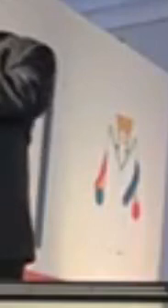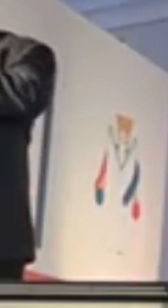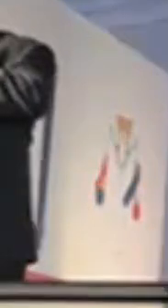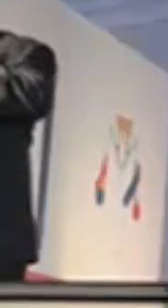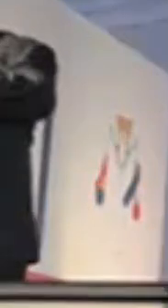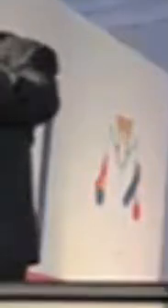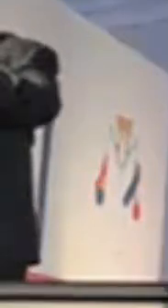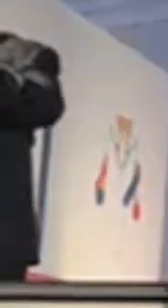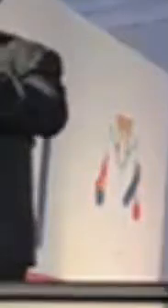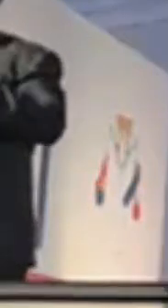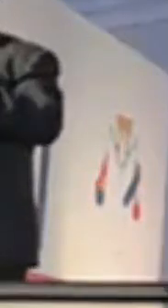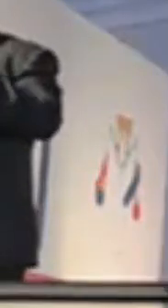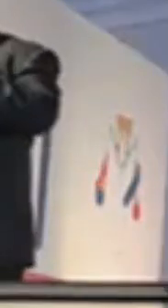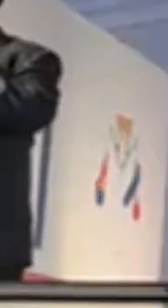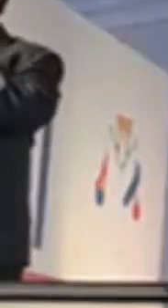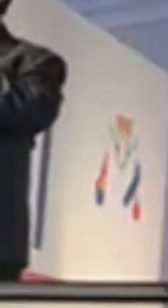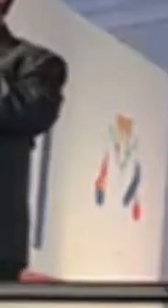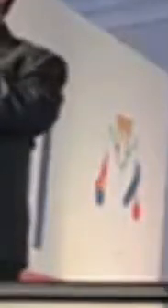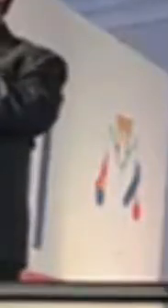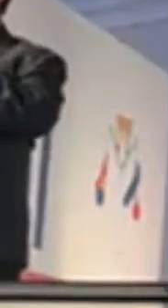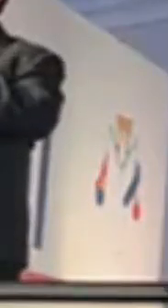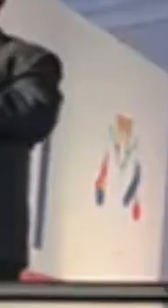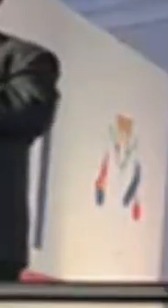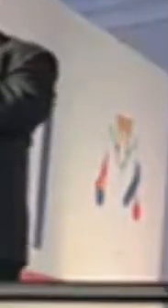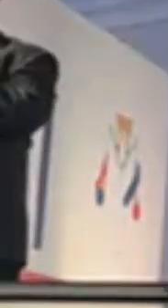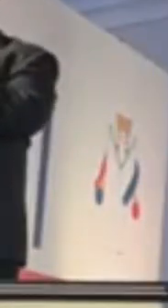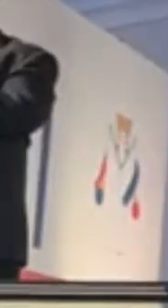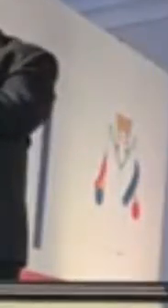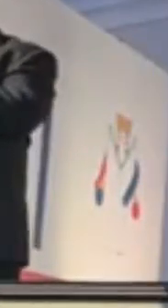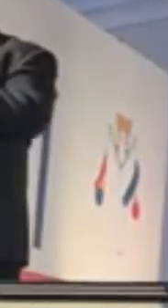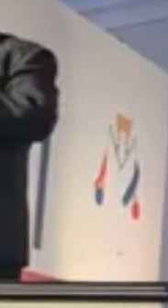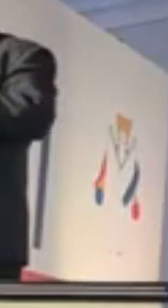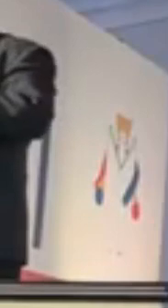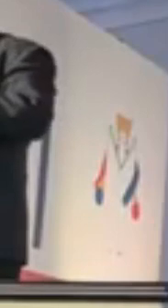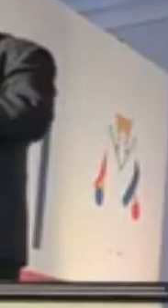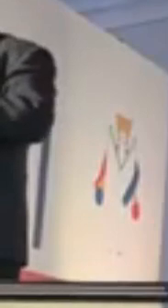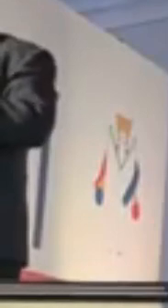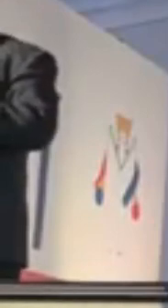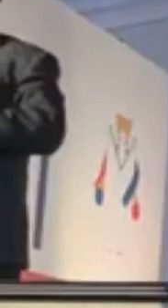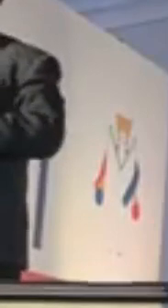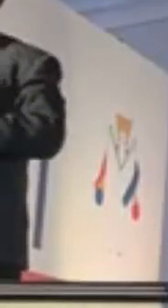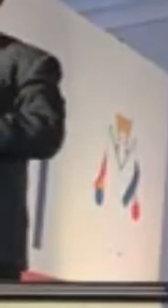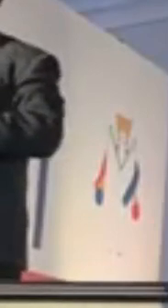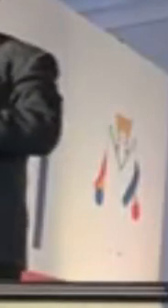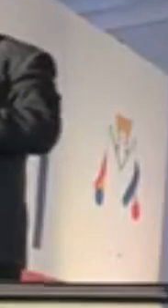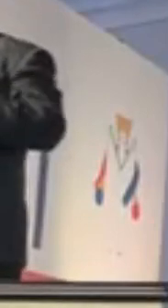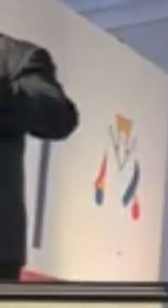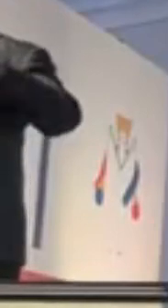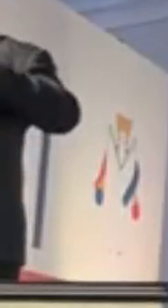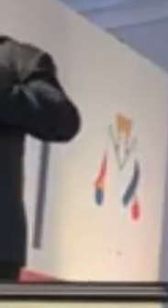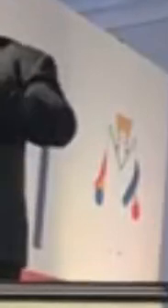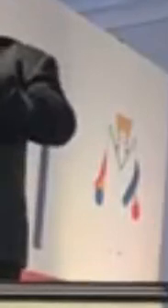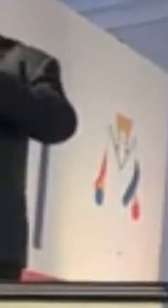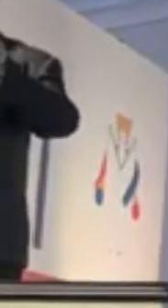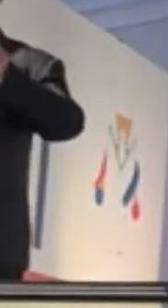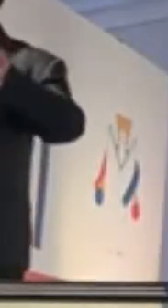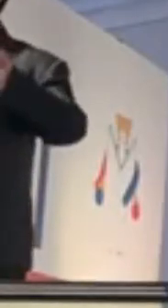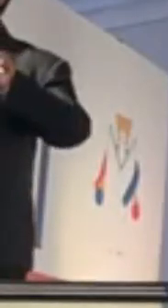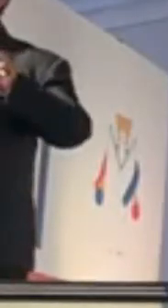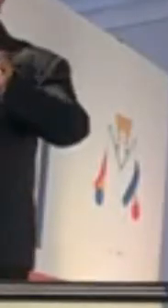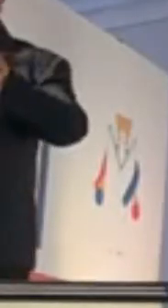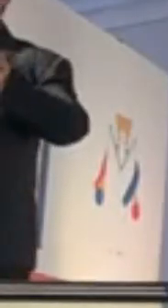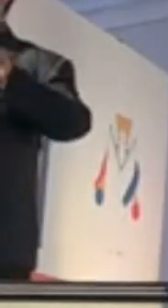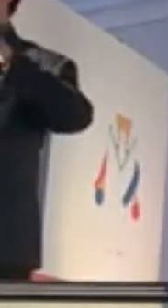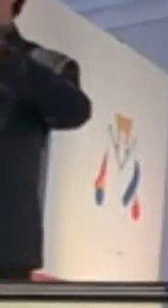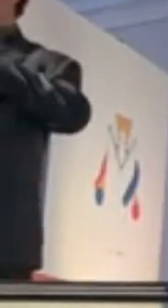muy importante, el papel de los medios de comunicación, sin el cual no se puede entender el lawfare, por denigrar su imagen, por tratarlo de corrupto. Lo